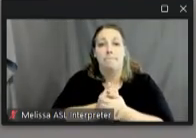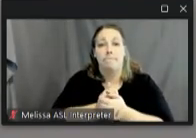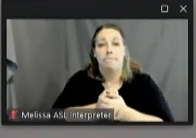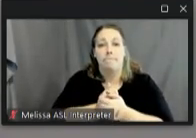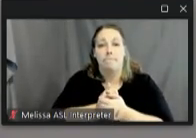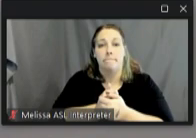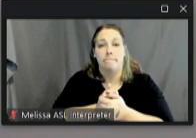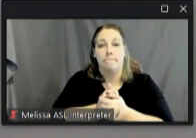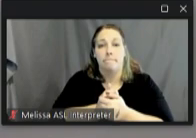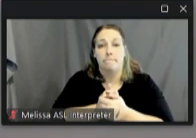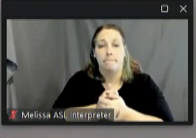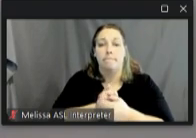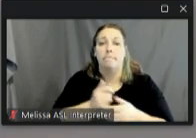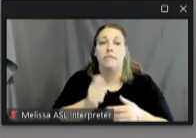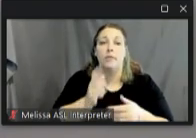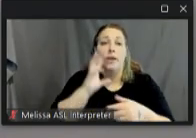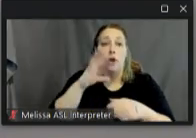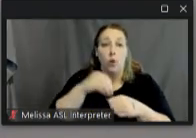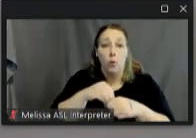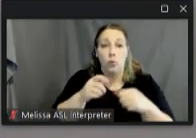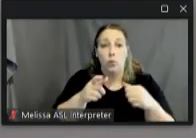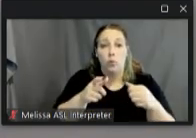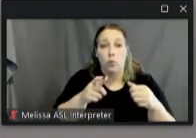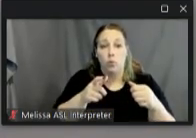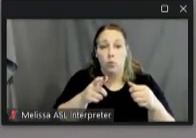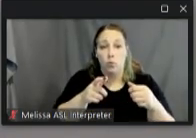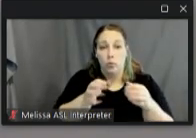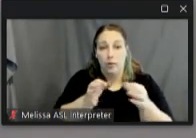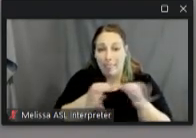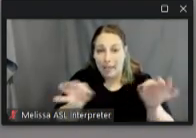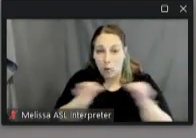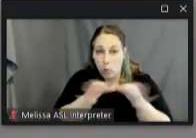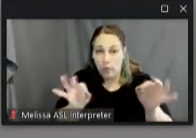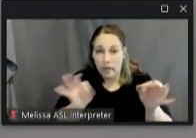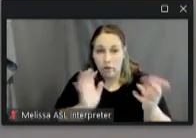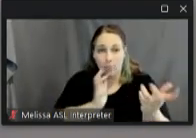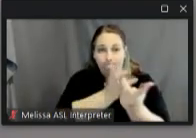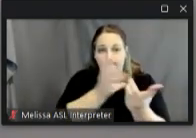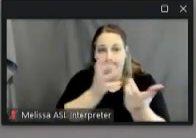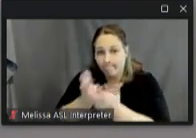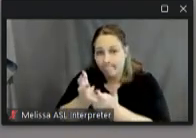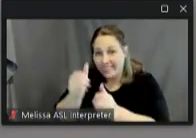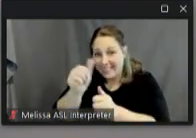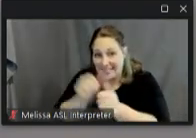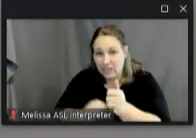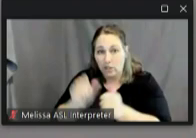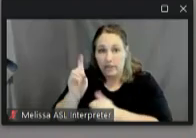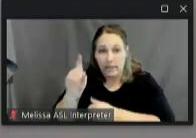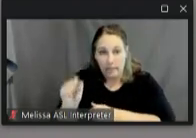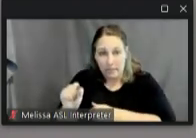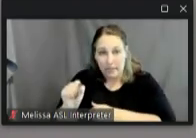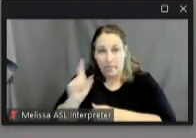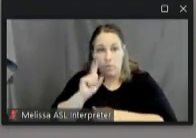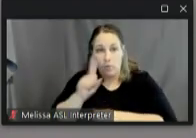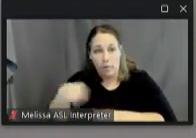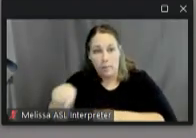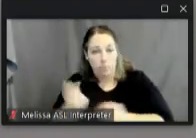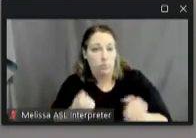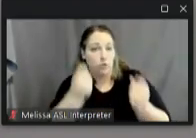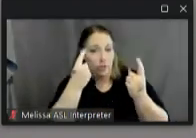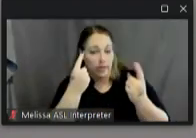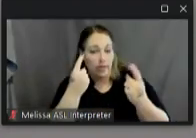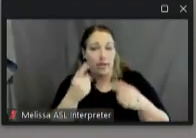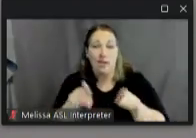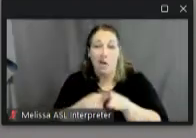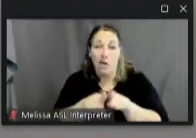cada tipo de discapacidad, pero también de acuerdo al nivel de la discapacidad, porque no podemos desconocer que pasa